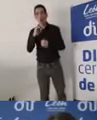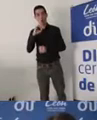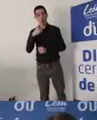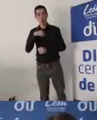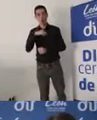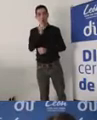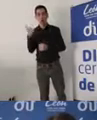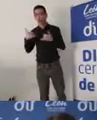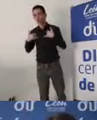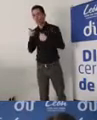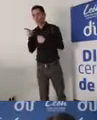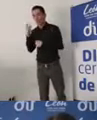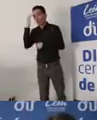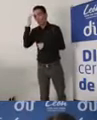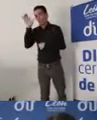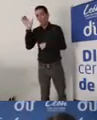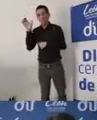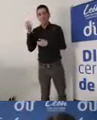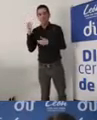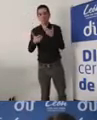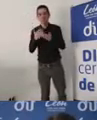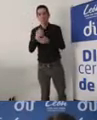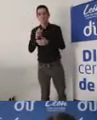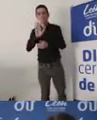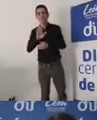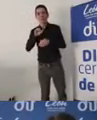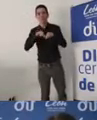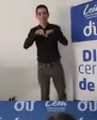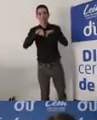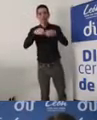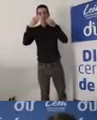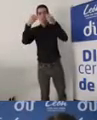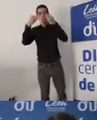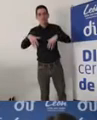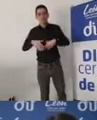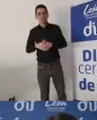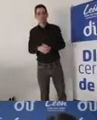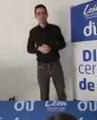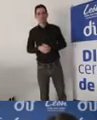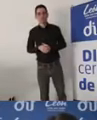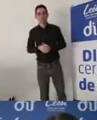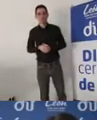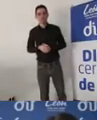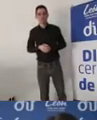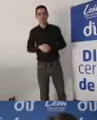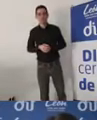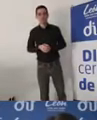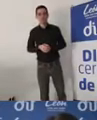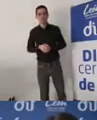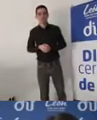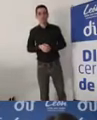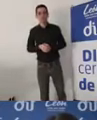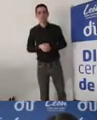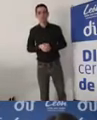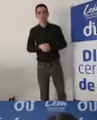y potenciáramos esos esfuerzos en favor de distintas causas. Yo creo que ahí hay un poder enorme de incidencia y particularmente